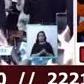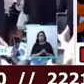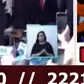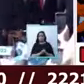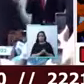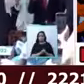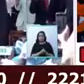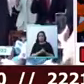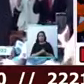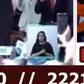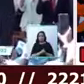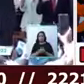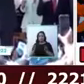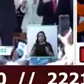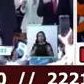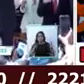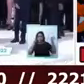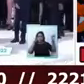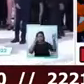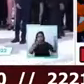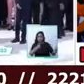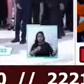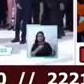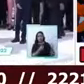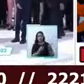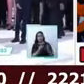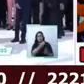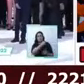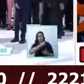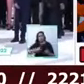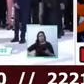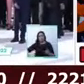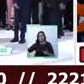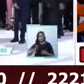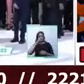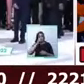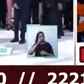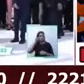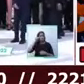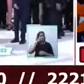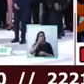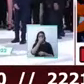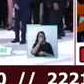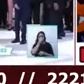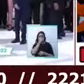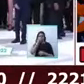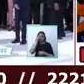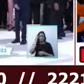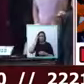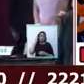ido para Nicaragua. Sí, ahí están en Nicaragua. Tener nacionalidad nicaragüense, o sea, sí. Han pagado dinero,